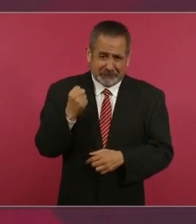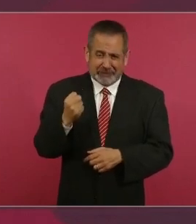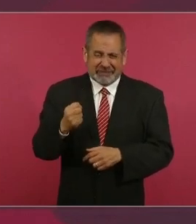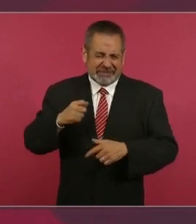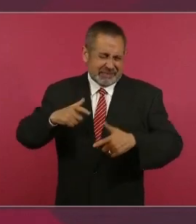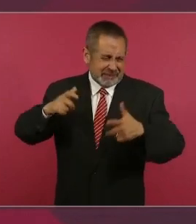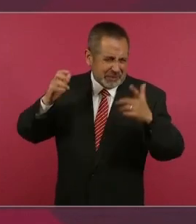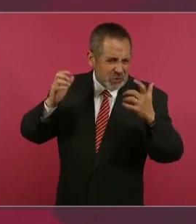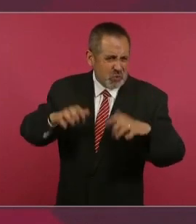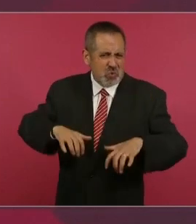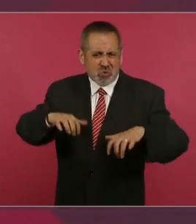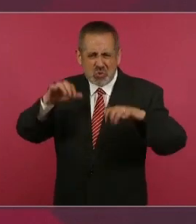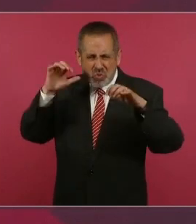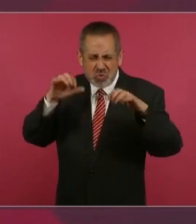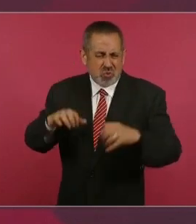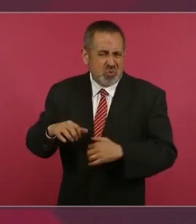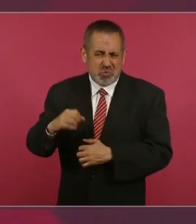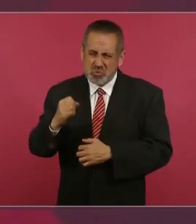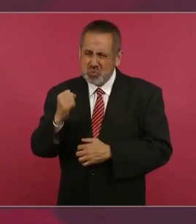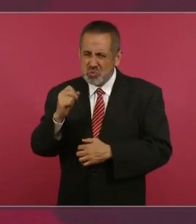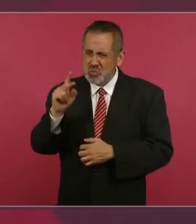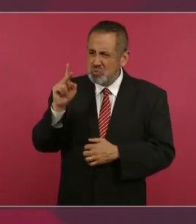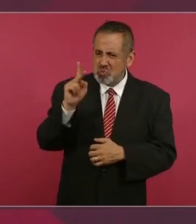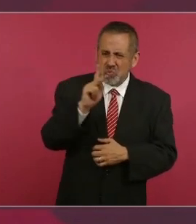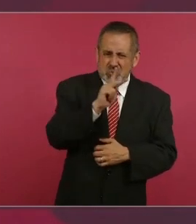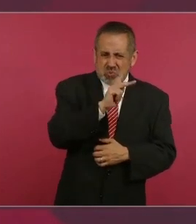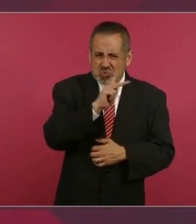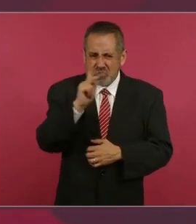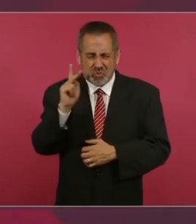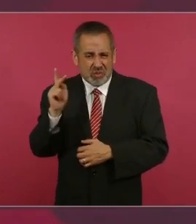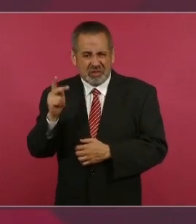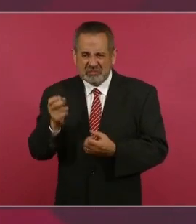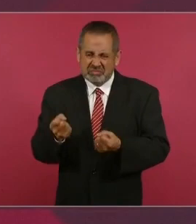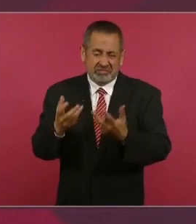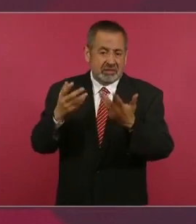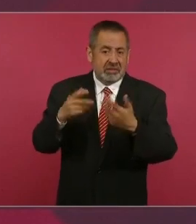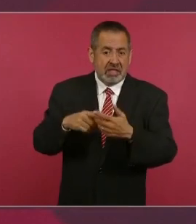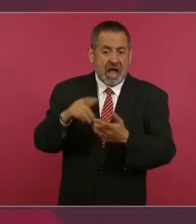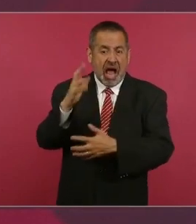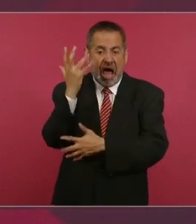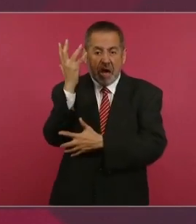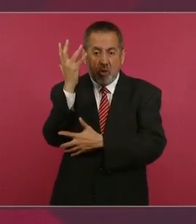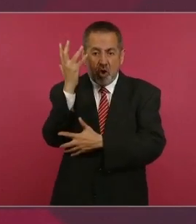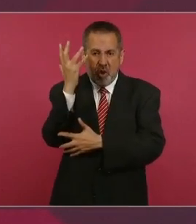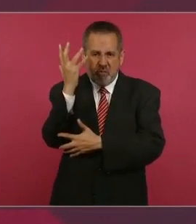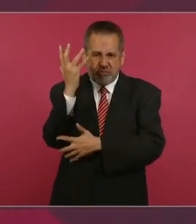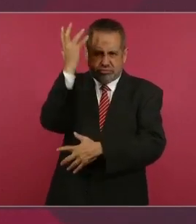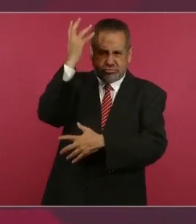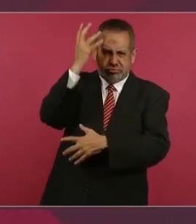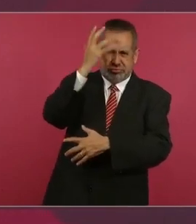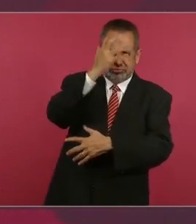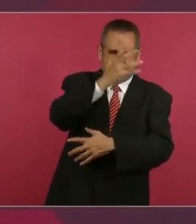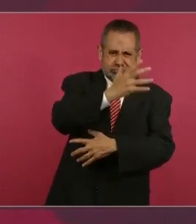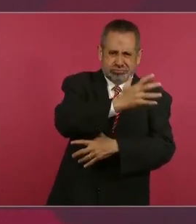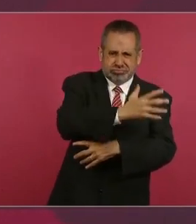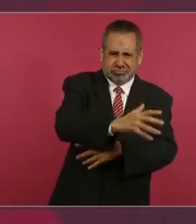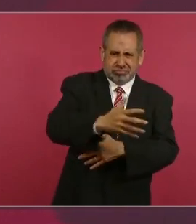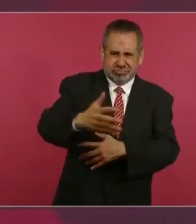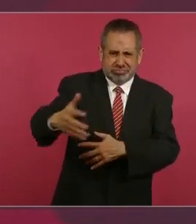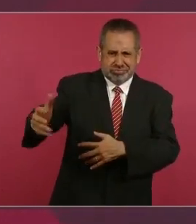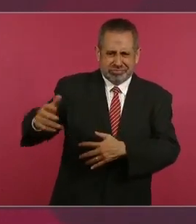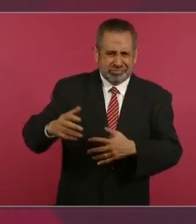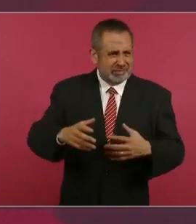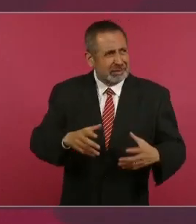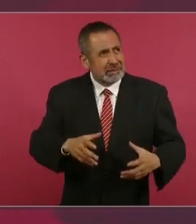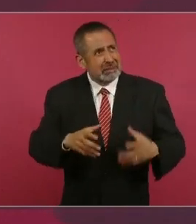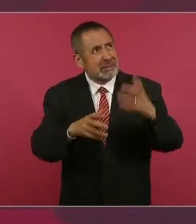la lluvia y sobre todo el viento que se arrancaron árboles grandes, parotas.